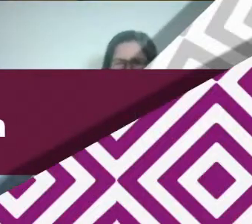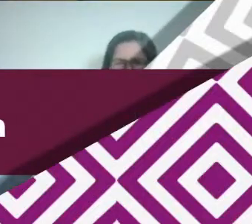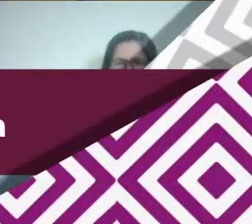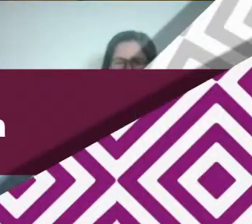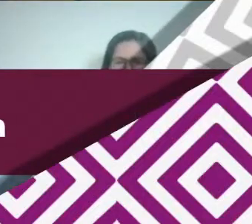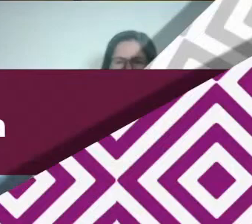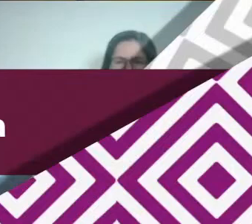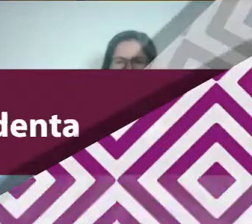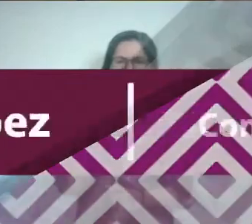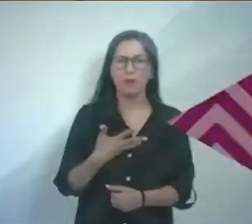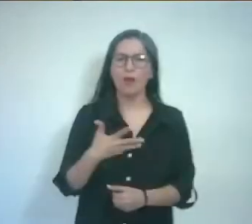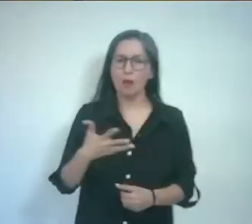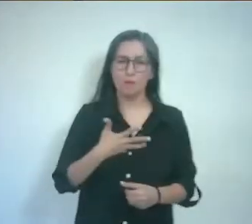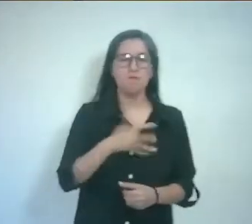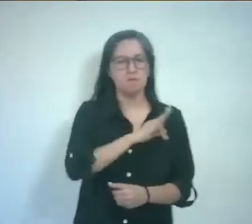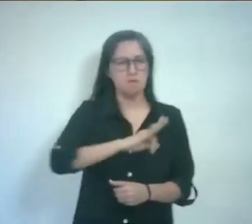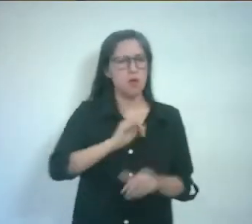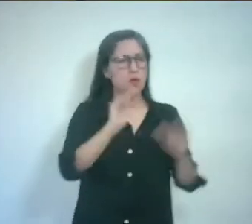puestos